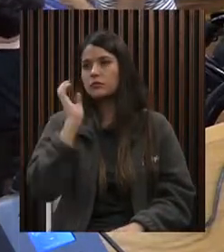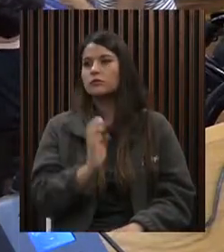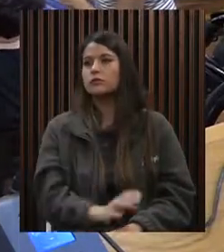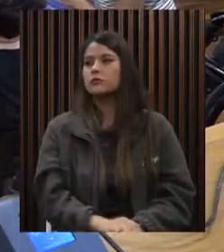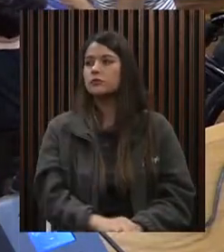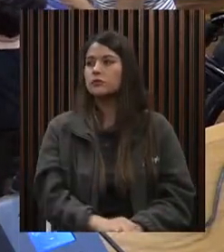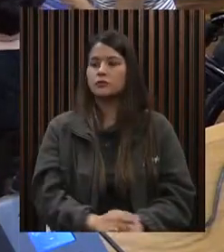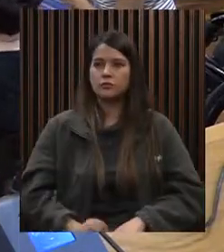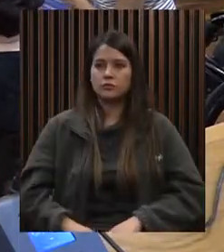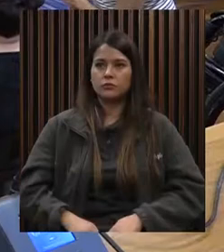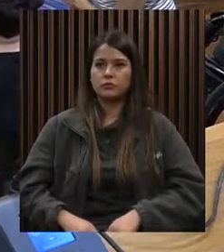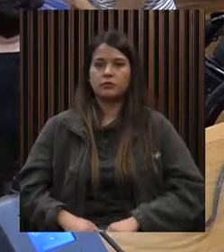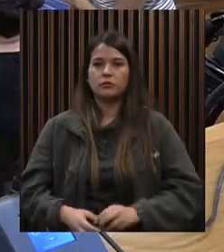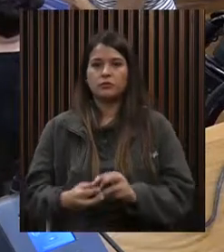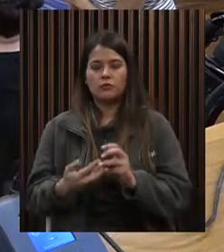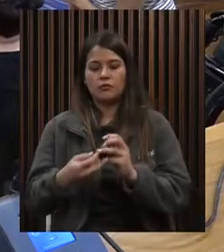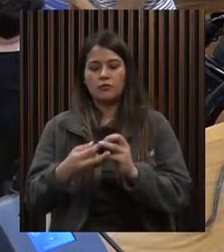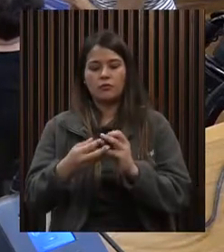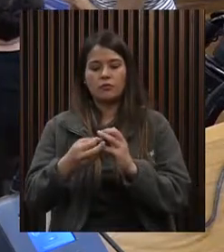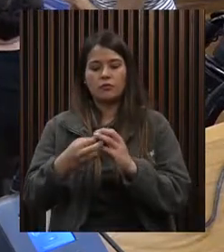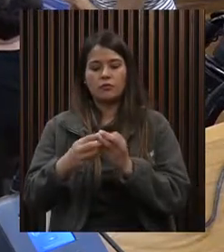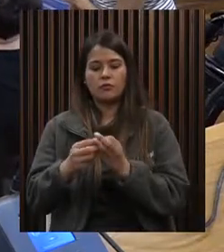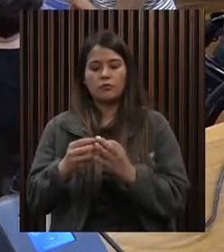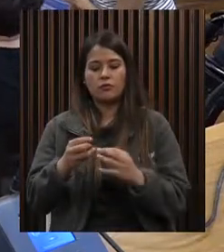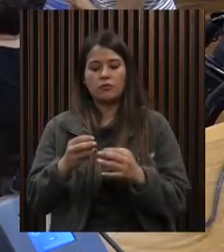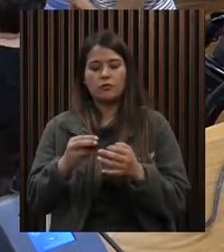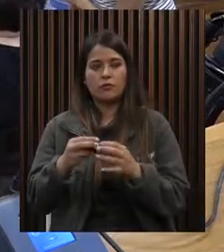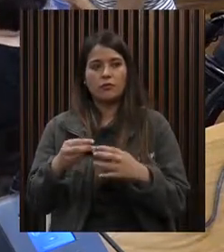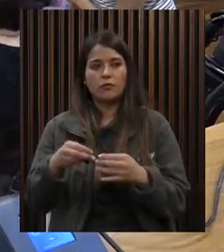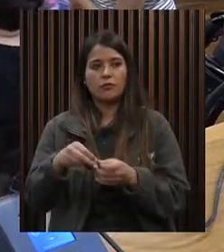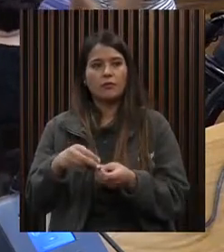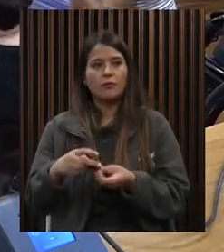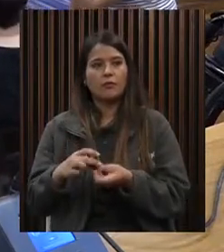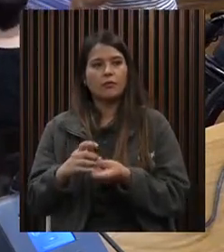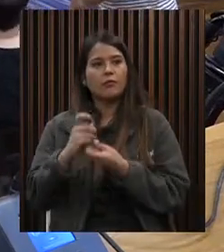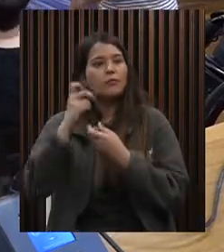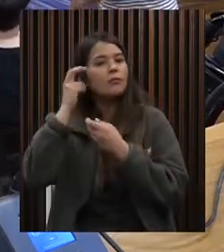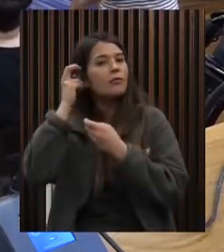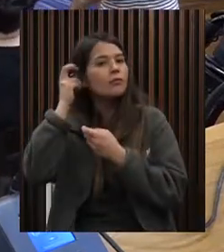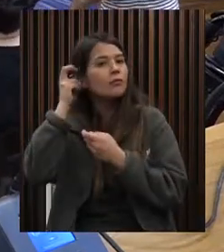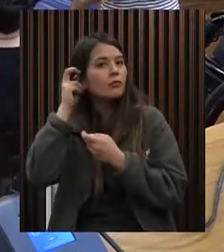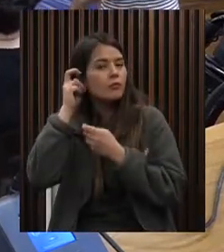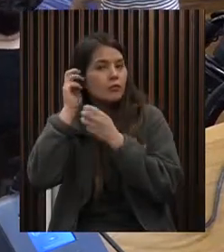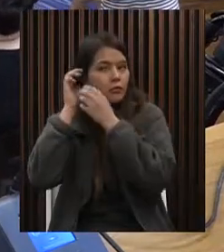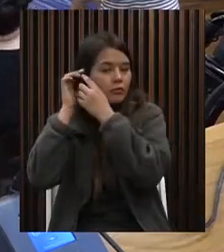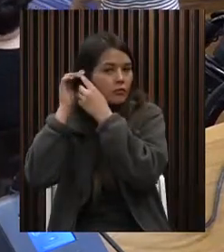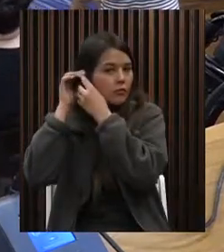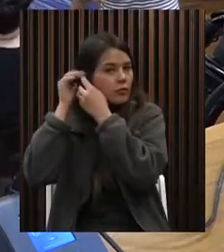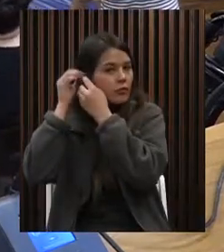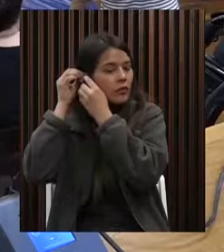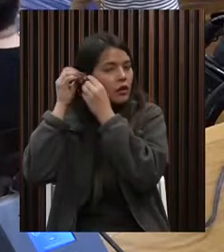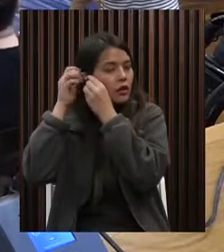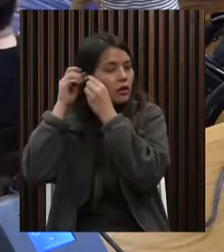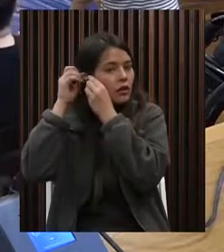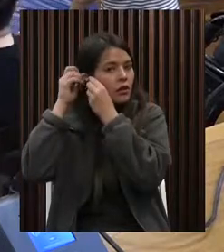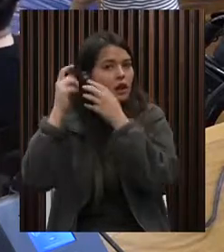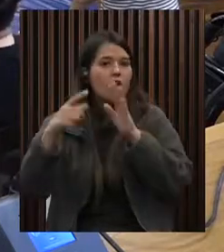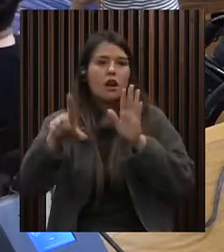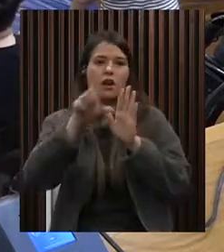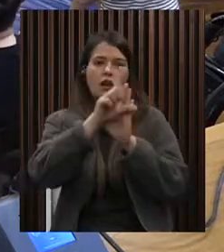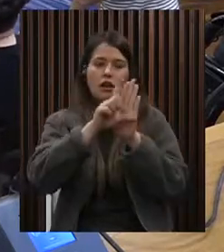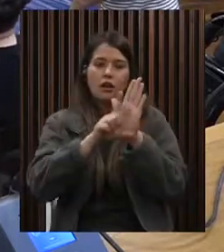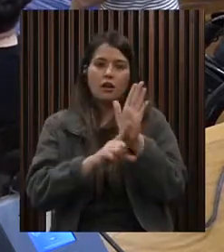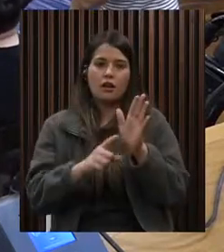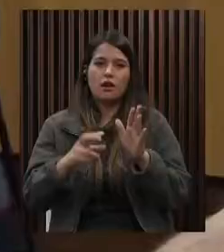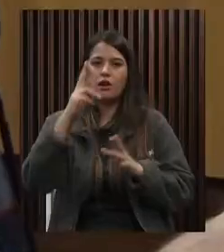Fantástico. Ya hemos hablado, ¿cierto?, de la educación, el rol que esta puede tener, el rol también que puede tener la legislación y el rol también